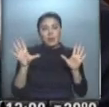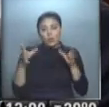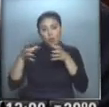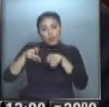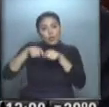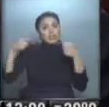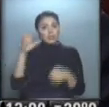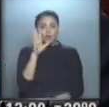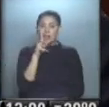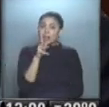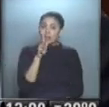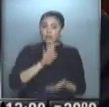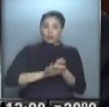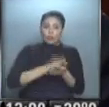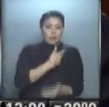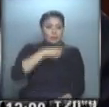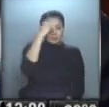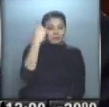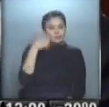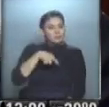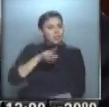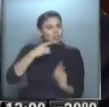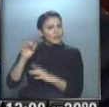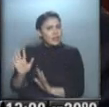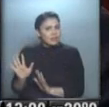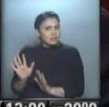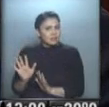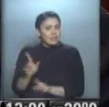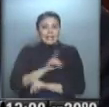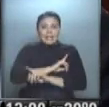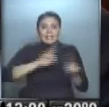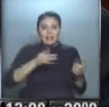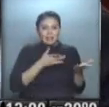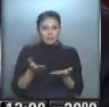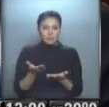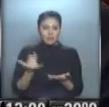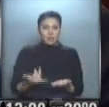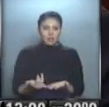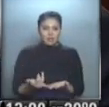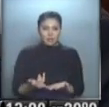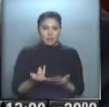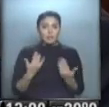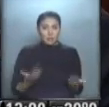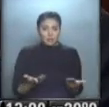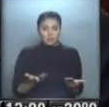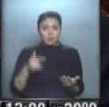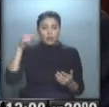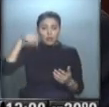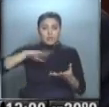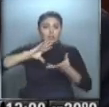Grupo Clarín, respecto del Estado, no recibe este tratamiento neutro ni nada que se le parezca. Es justamente con la escala actual